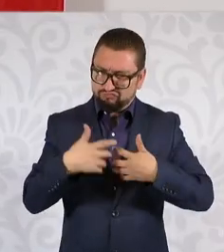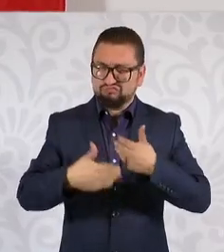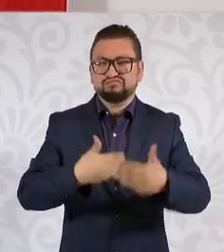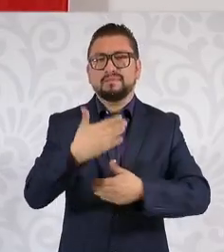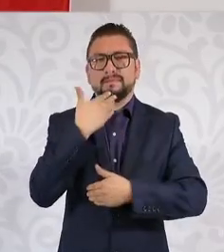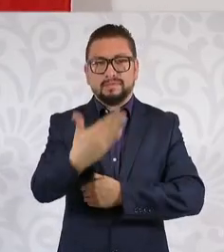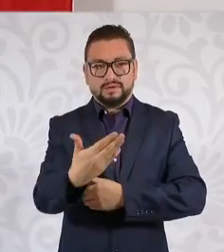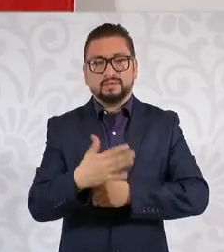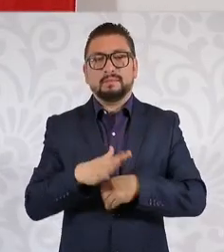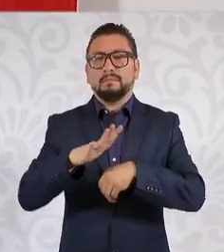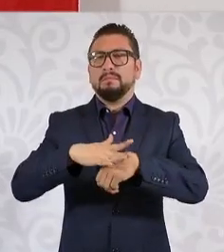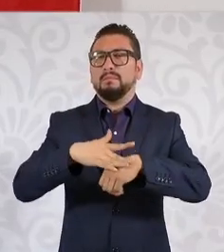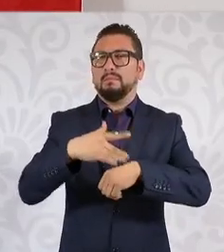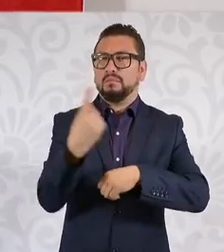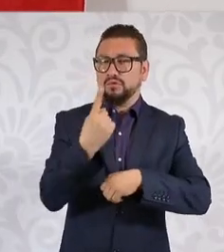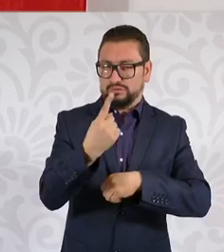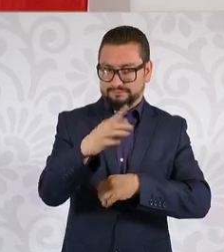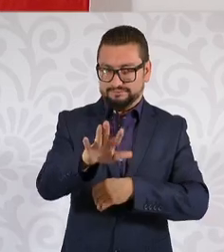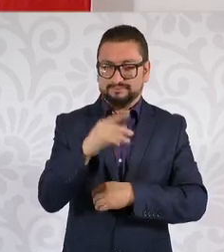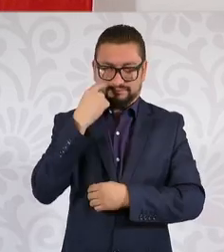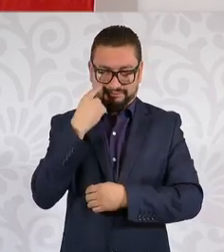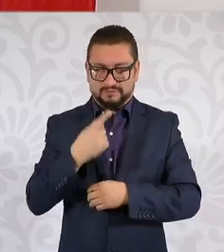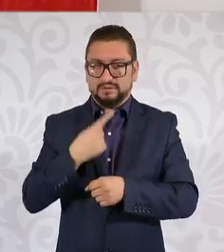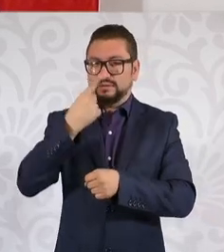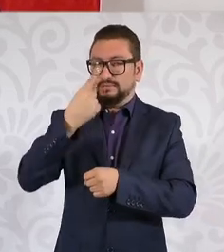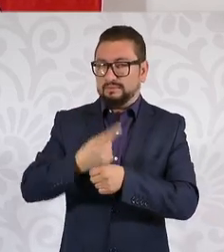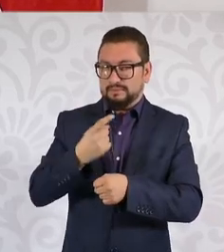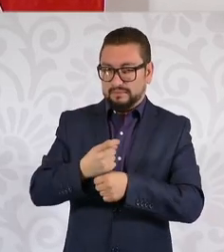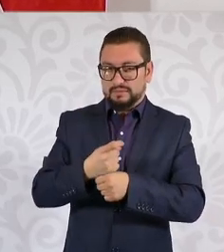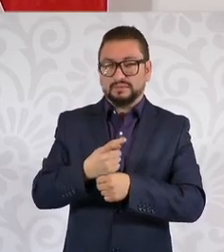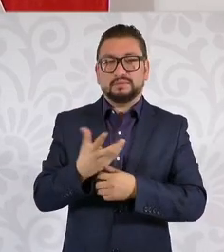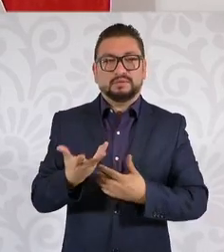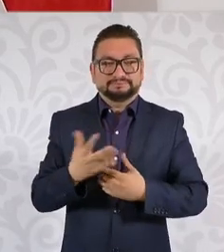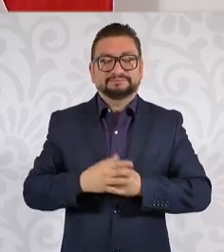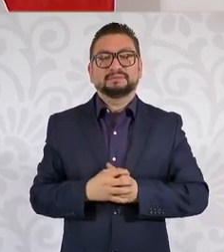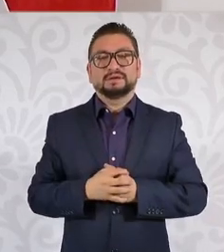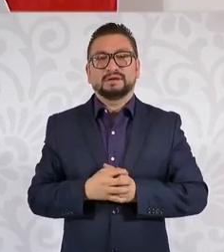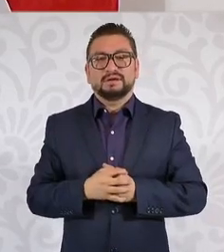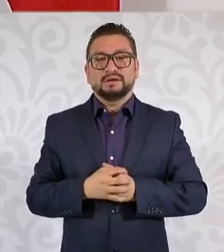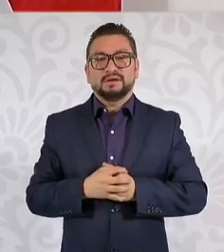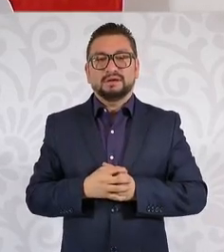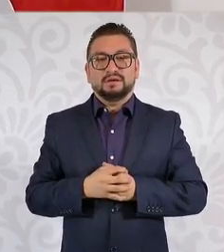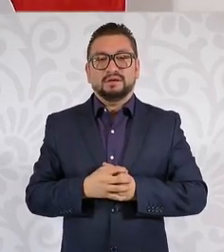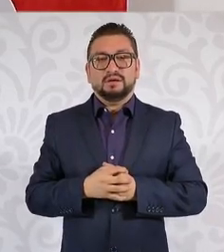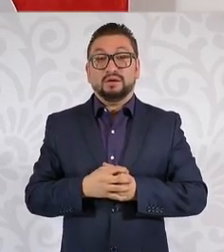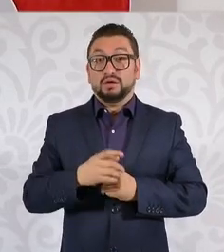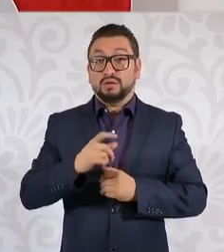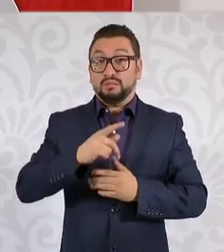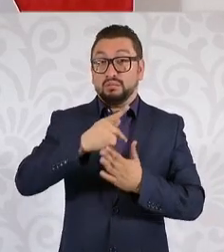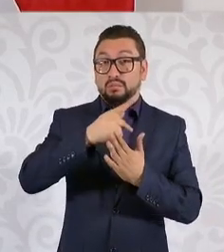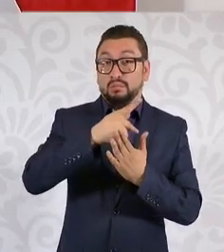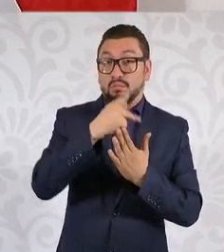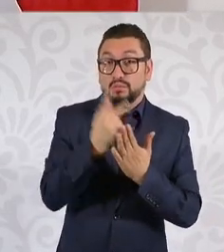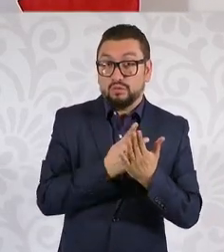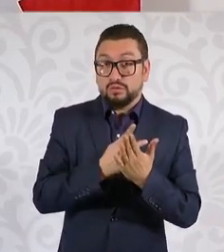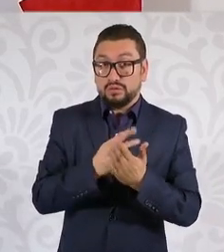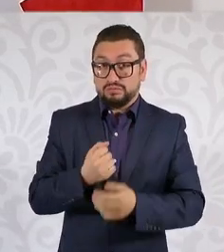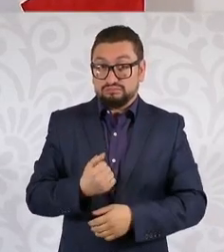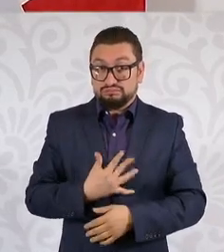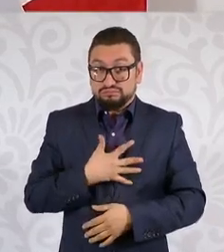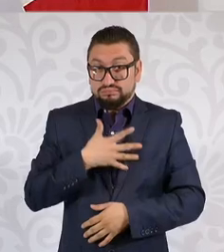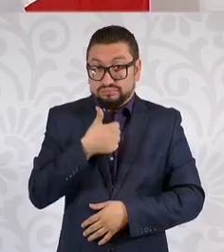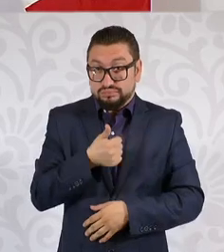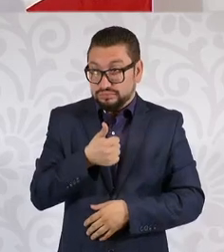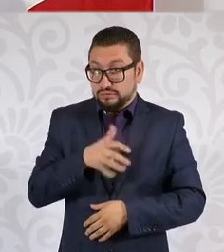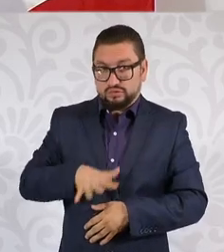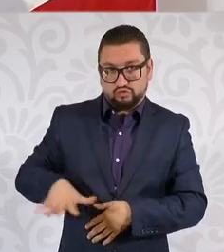Porque primero van a tener todavía más impacto los programas del bienestar y eso